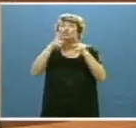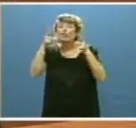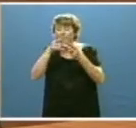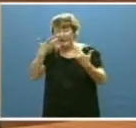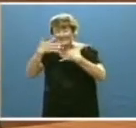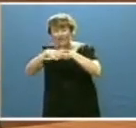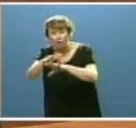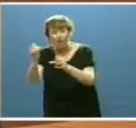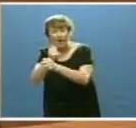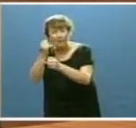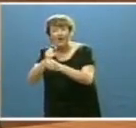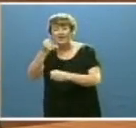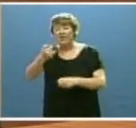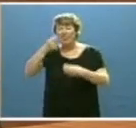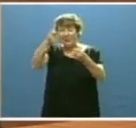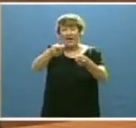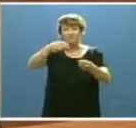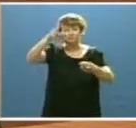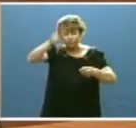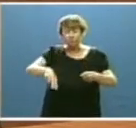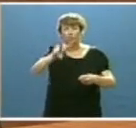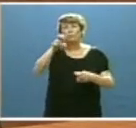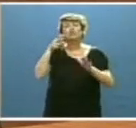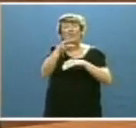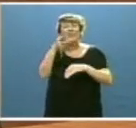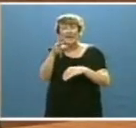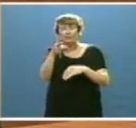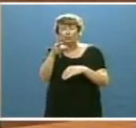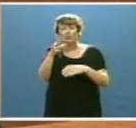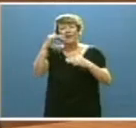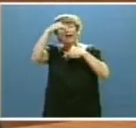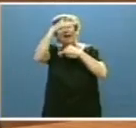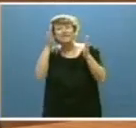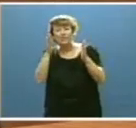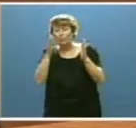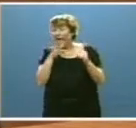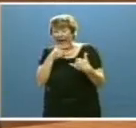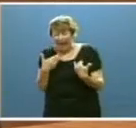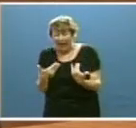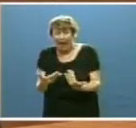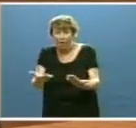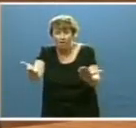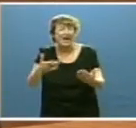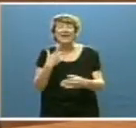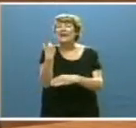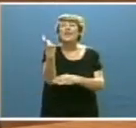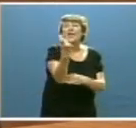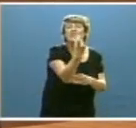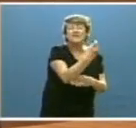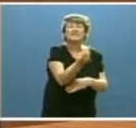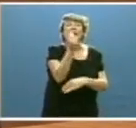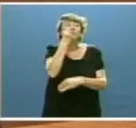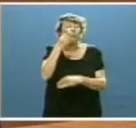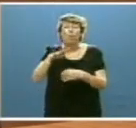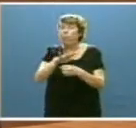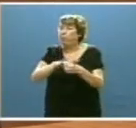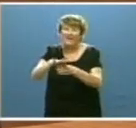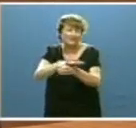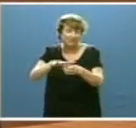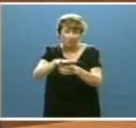garantizando como nuevos derechos subjetivos la atención inmediata a las necesidades de alimentos básicos